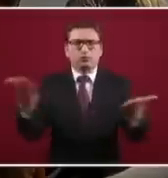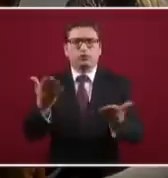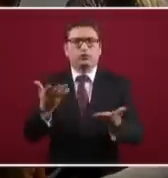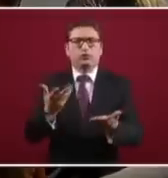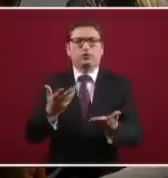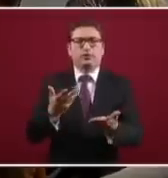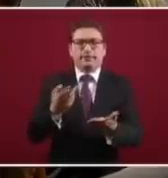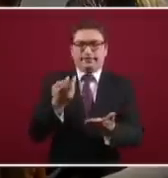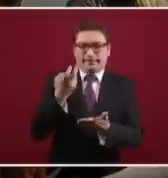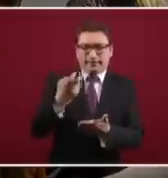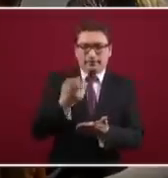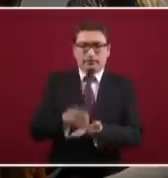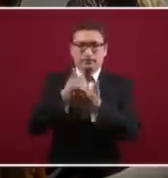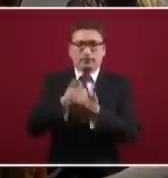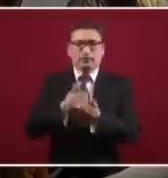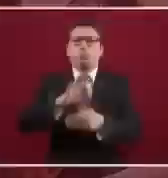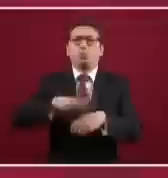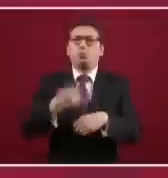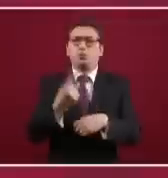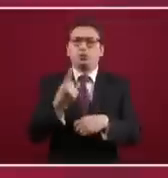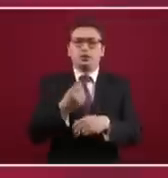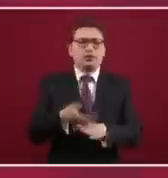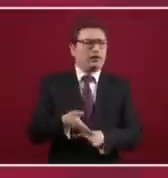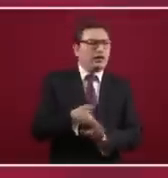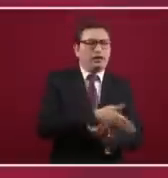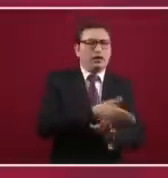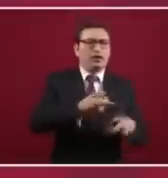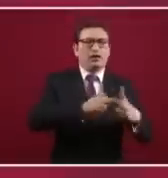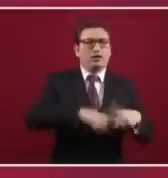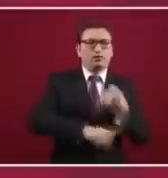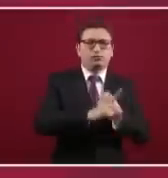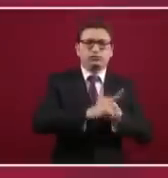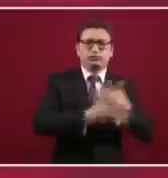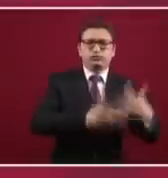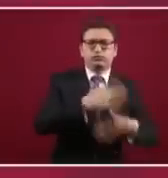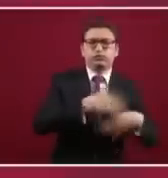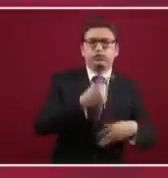veces. Porque se abandonó al pueblo.